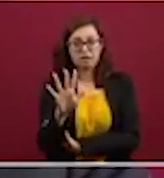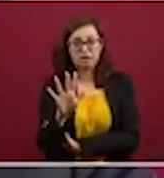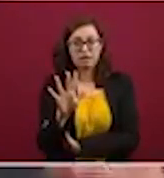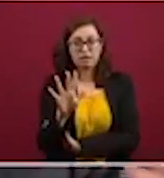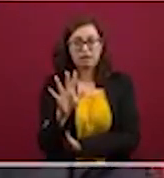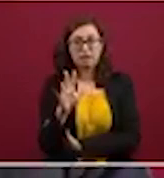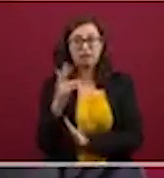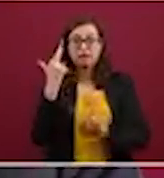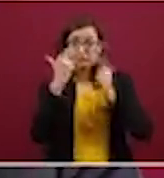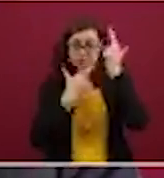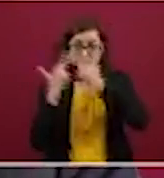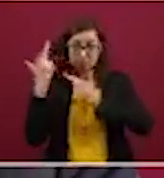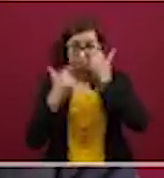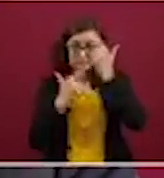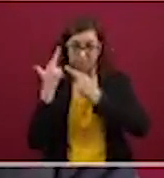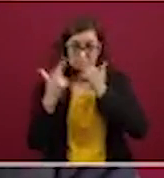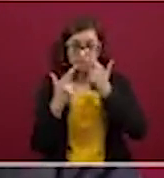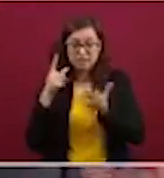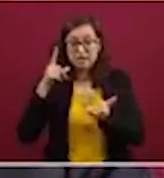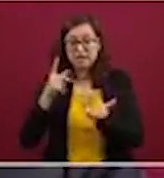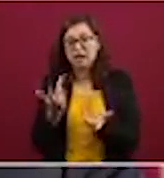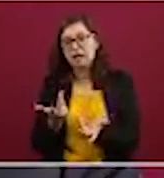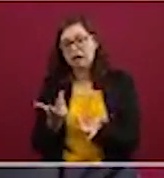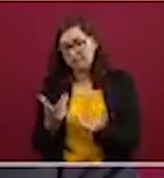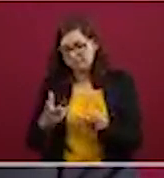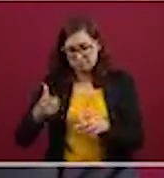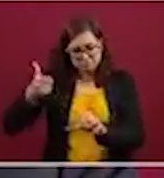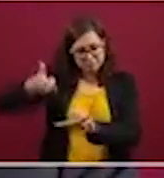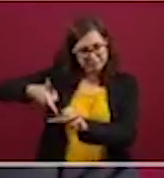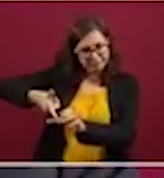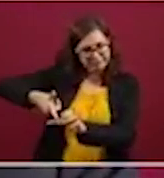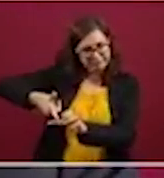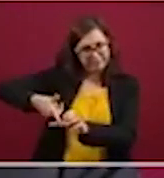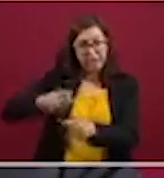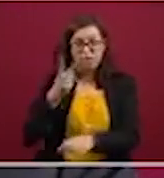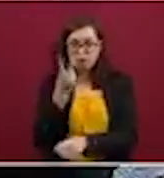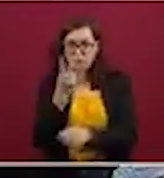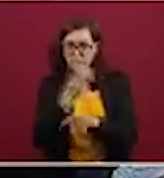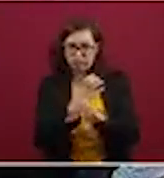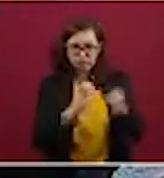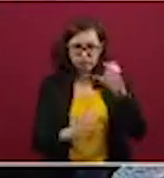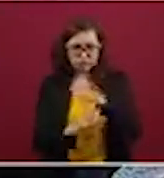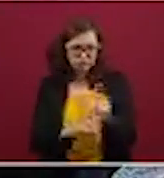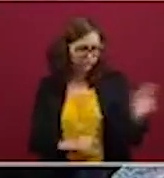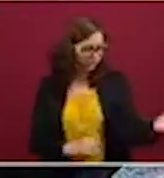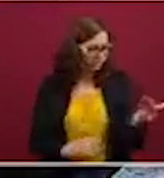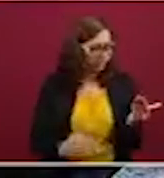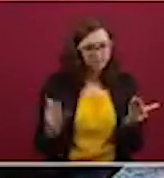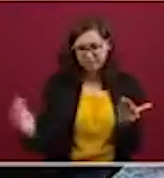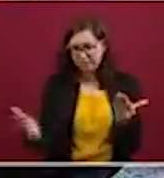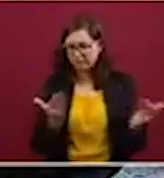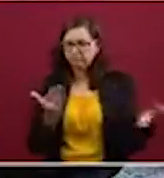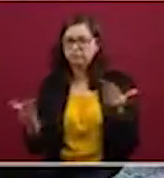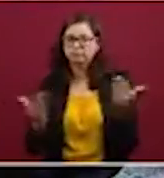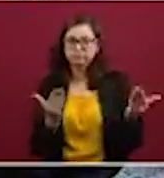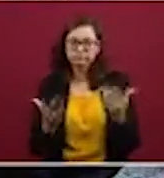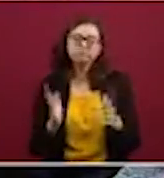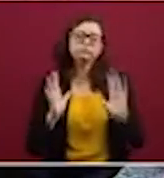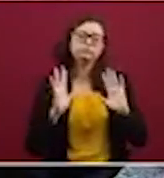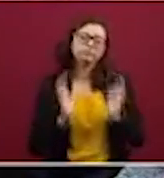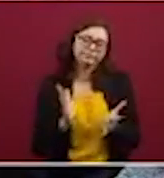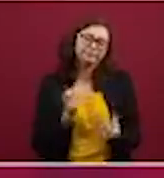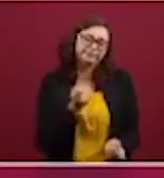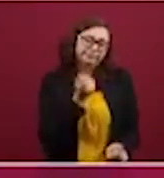el software de las bombas o sea revisamos ambas ambas cosas incluso hemos tenido bastantes objeciones